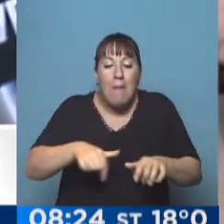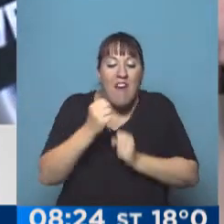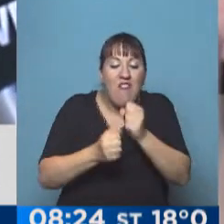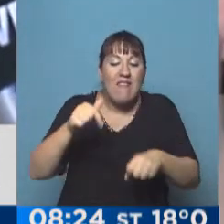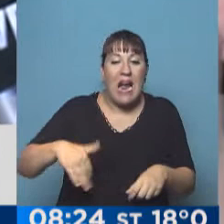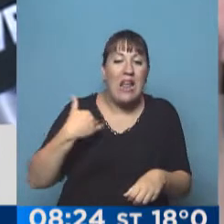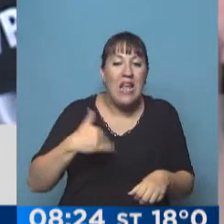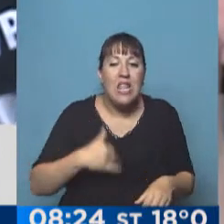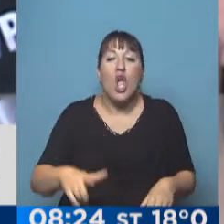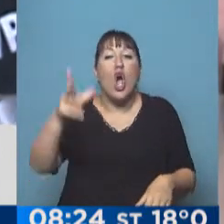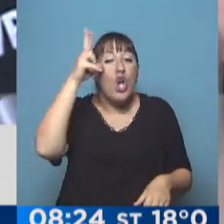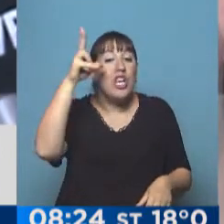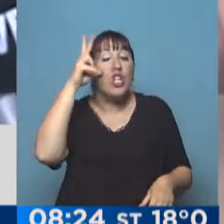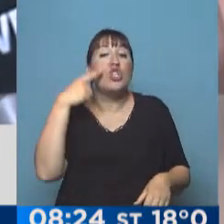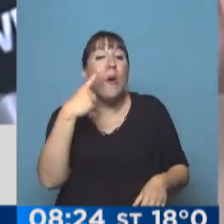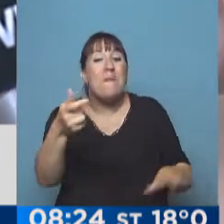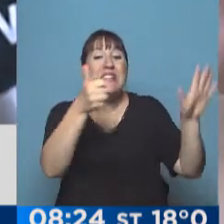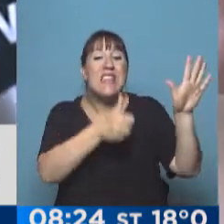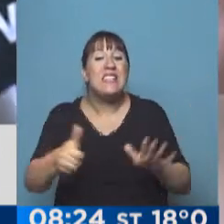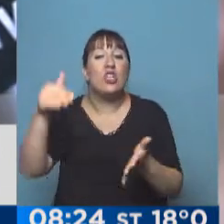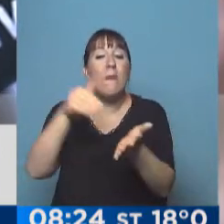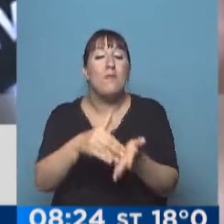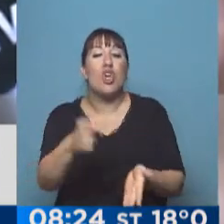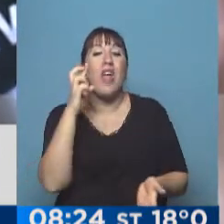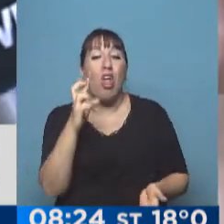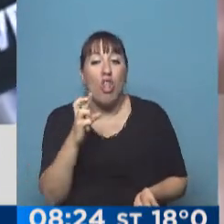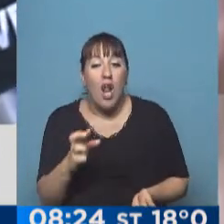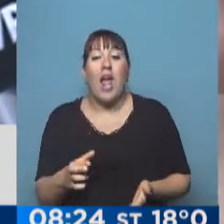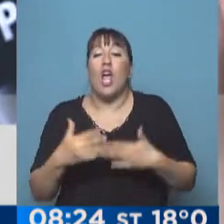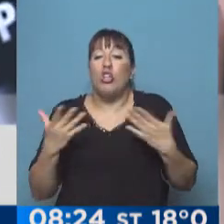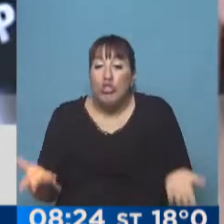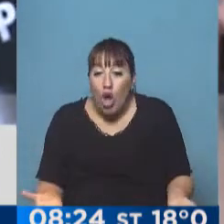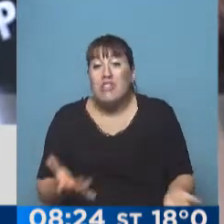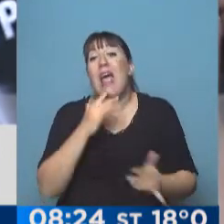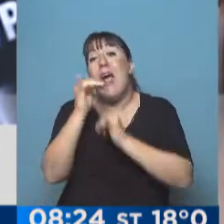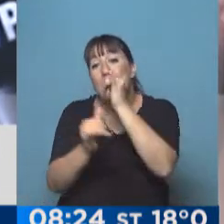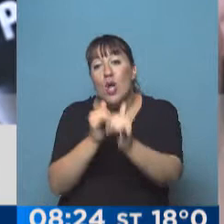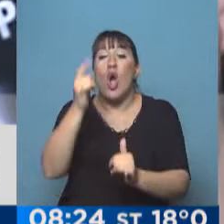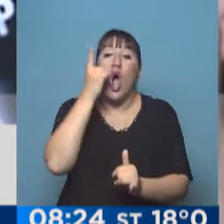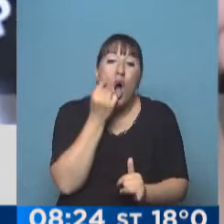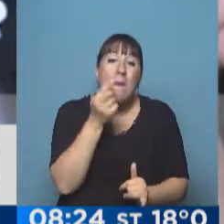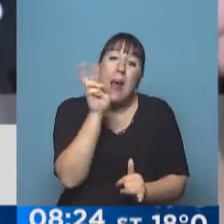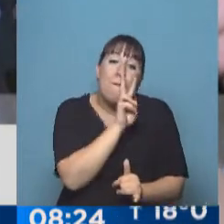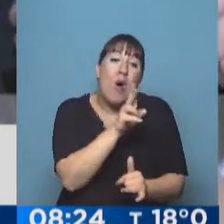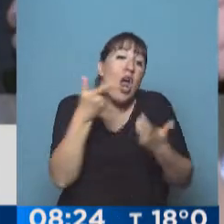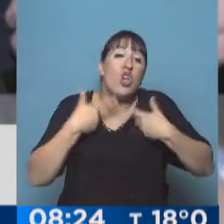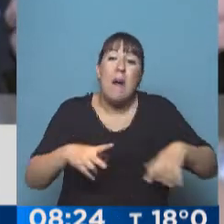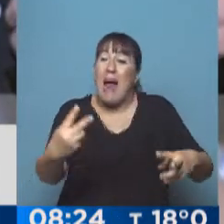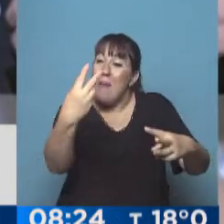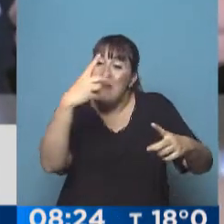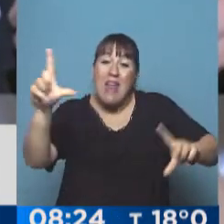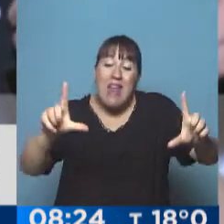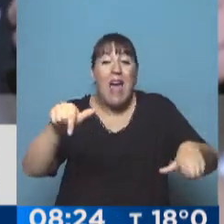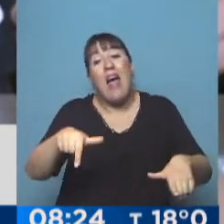argentina 88 mil 600 millones de dólares entonces explicamos le al hombre a la mujer común que nos está viendo que el